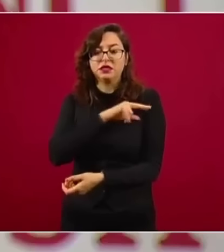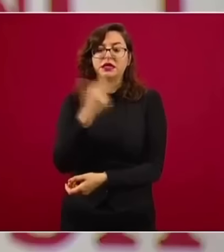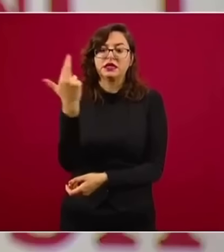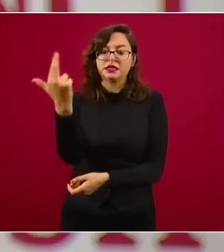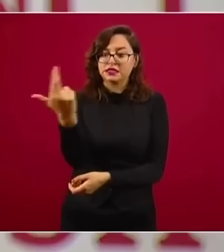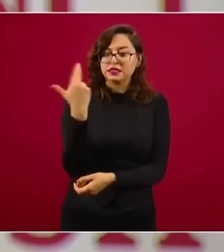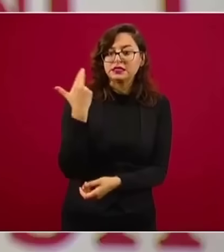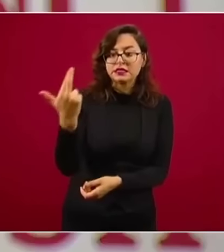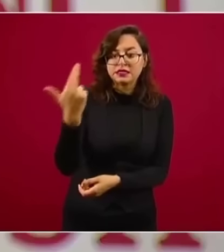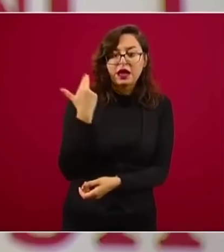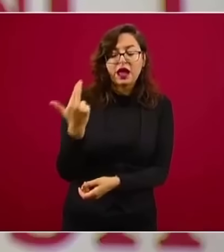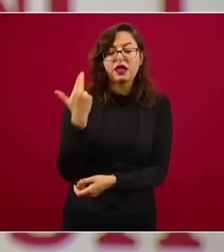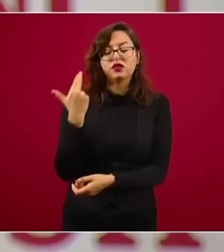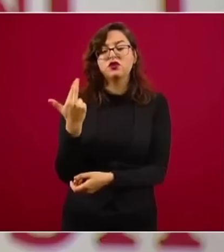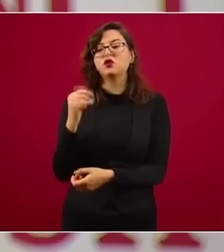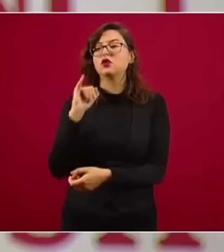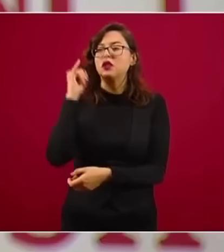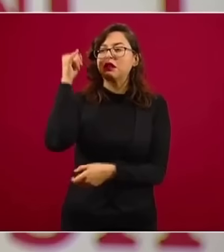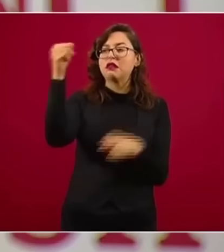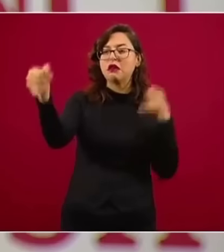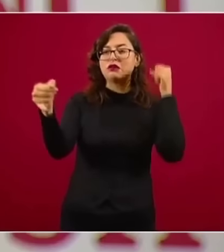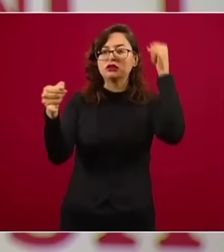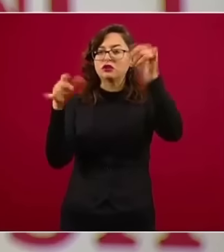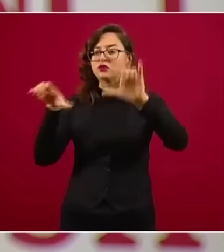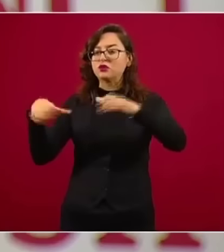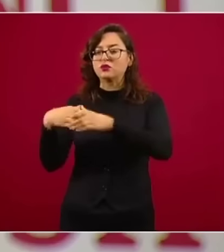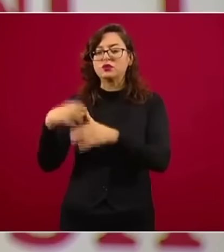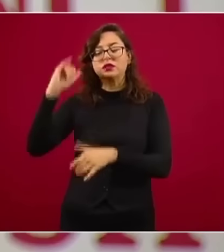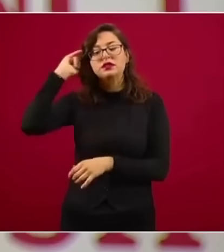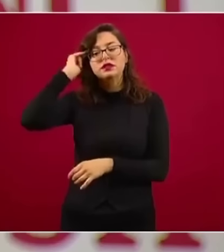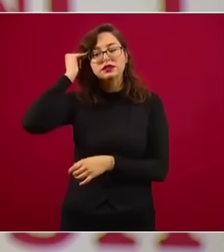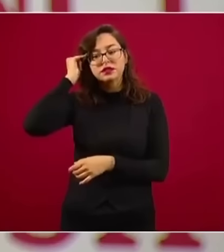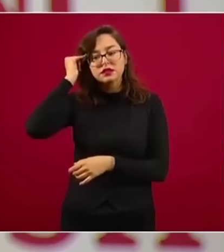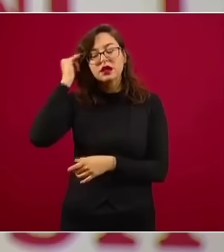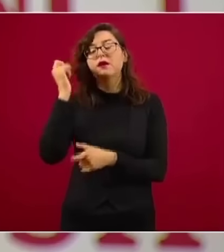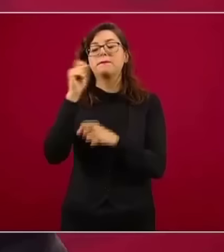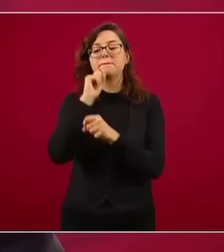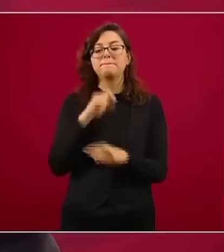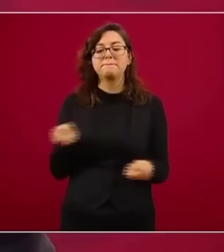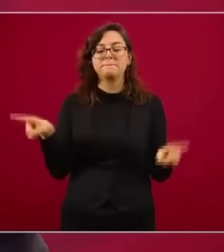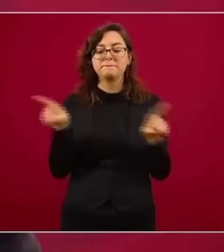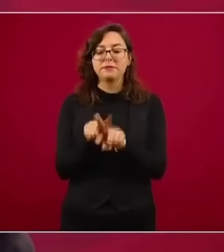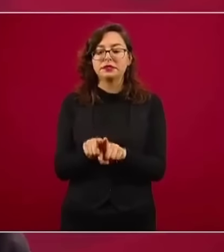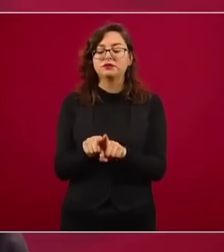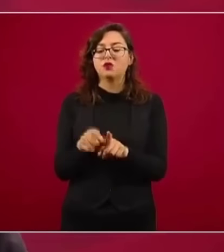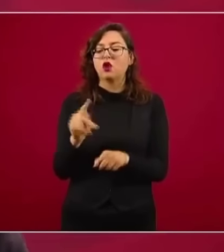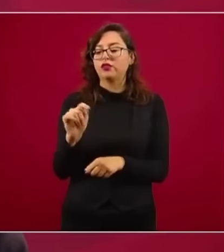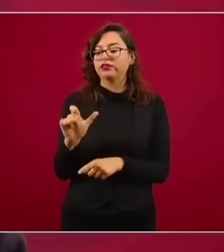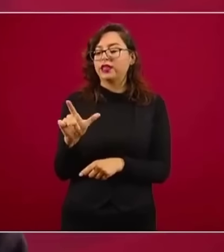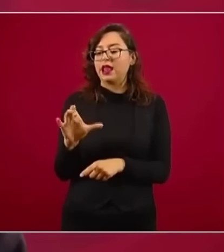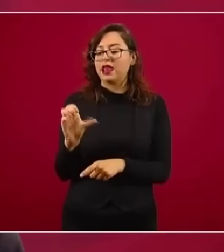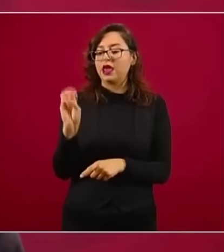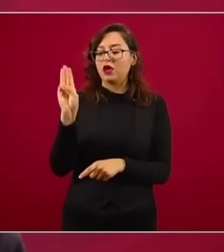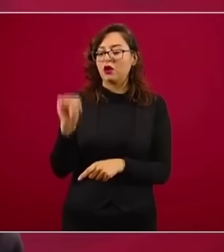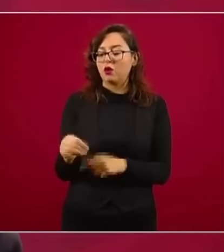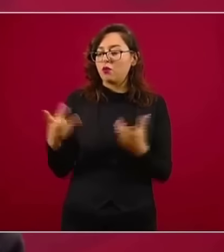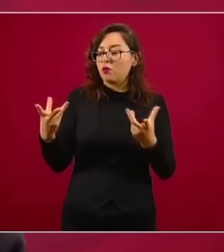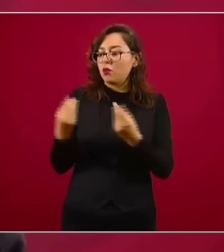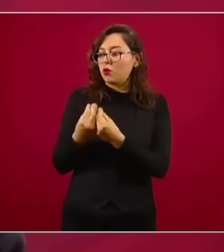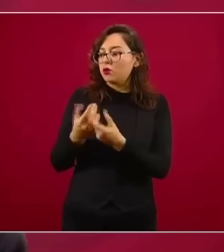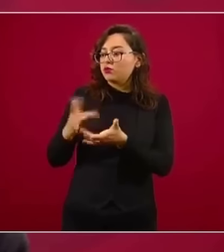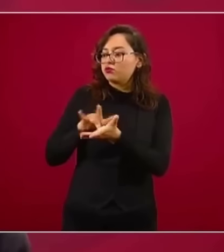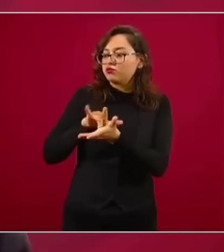radios comunitarios en zonas indígenas, el acuerdo con operadores de Telecom, a los cuales les agradecemos